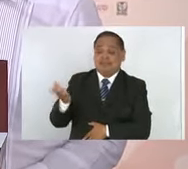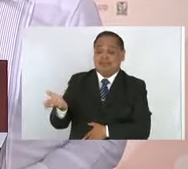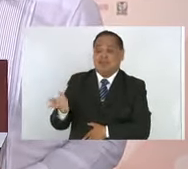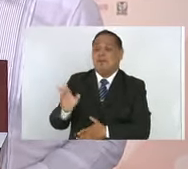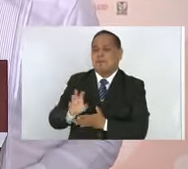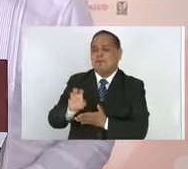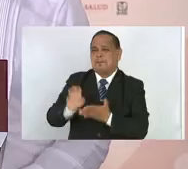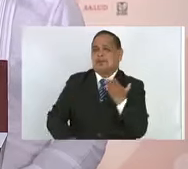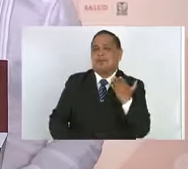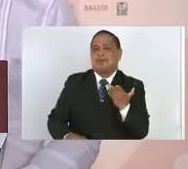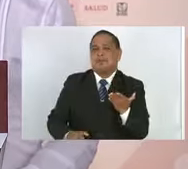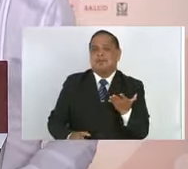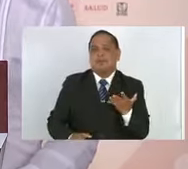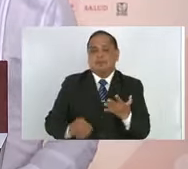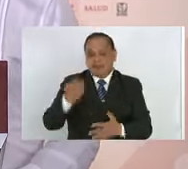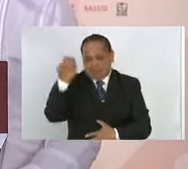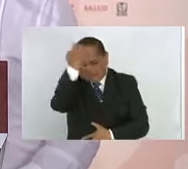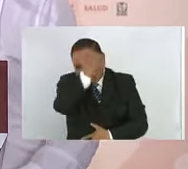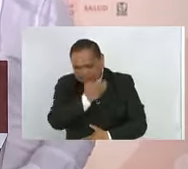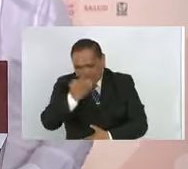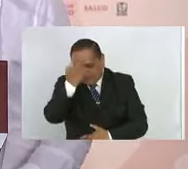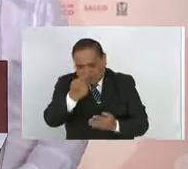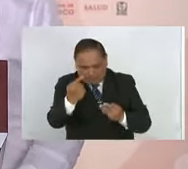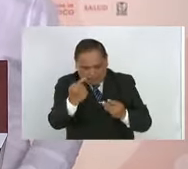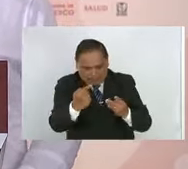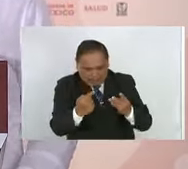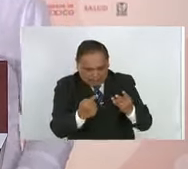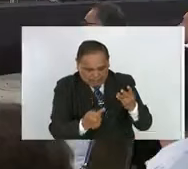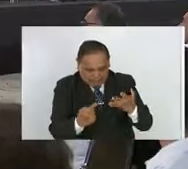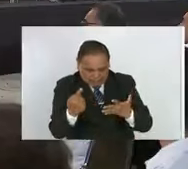presentábamos examen para ingresar a la universidad,